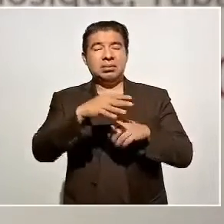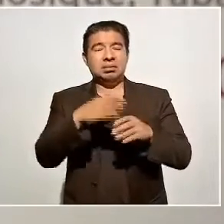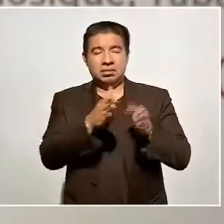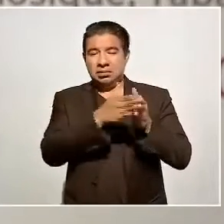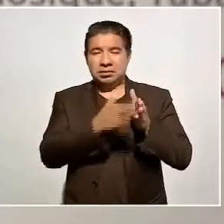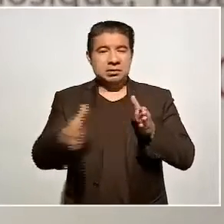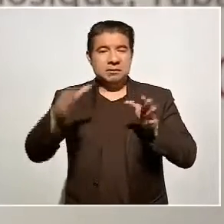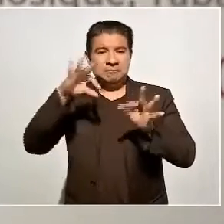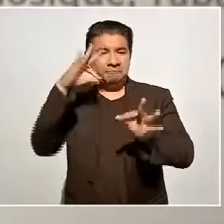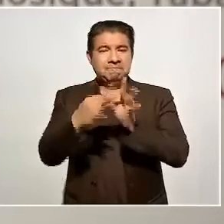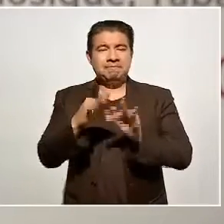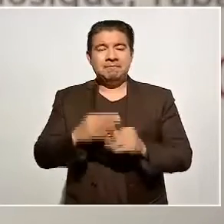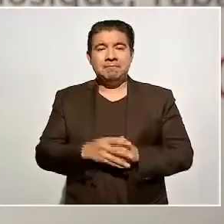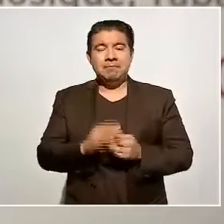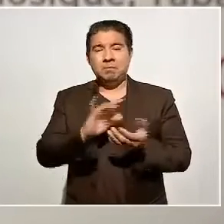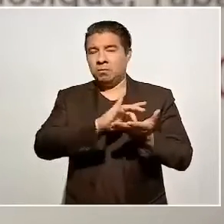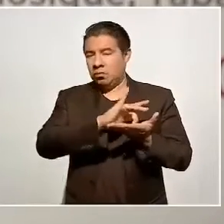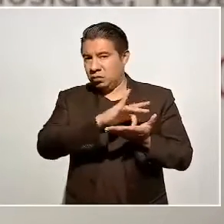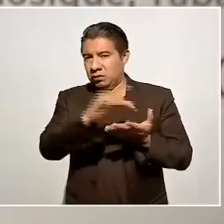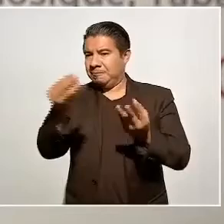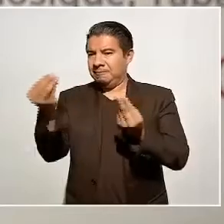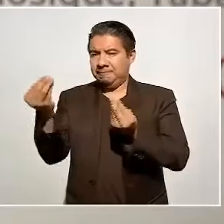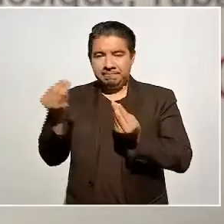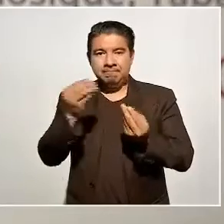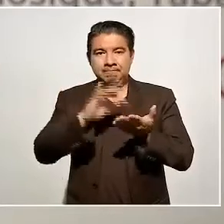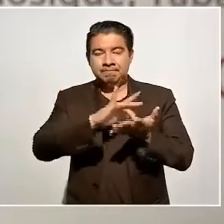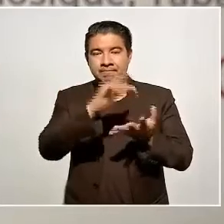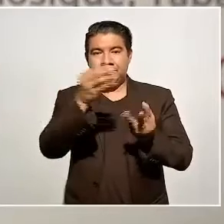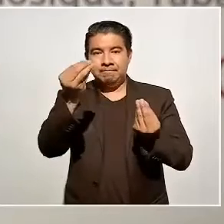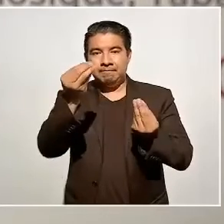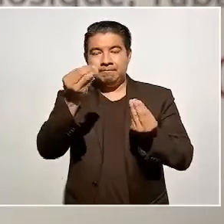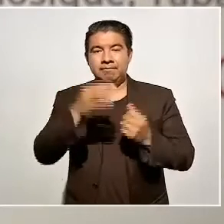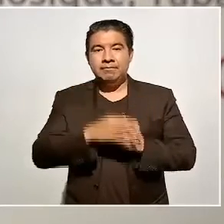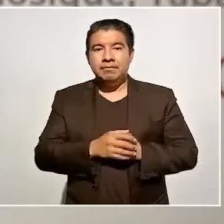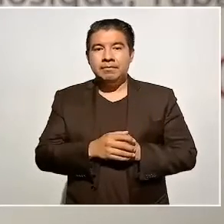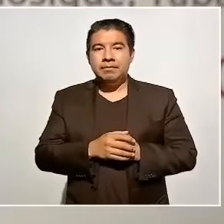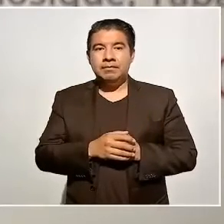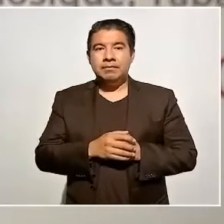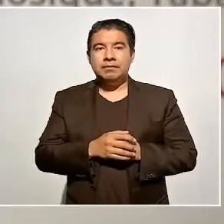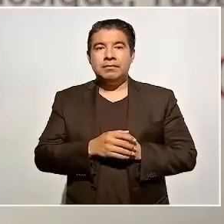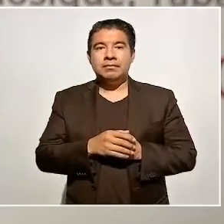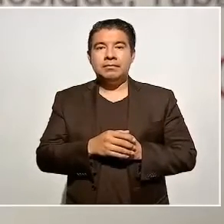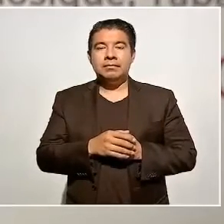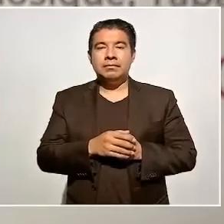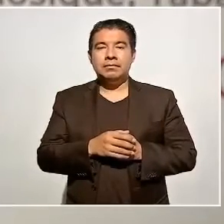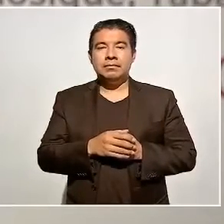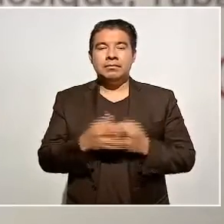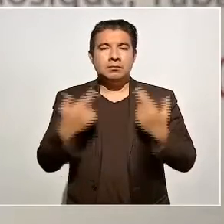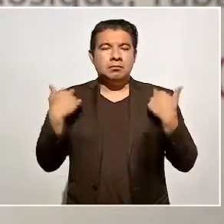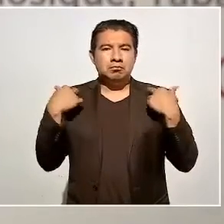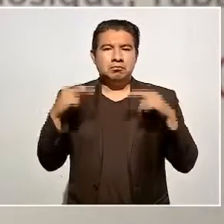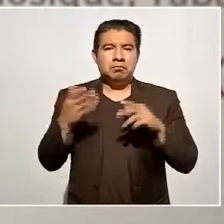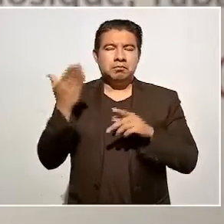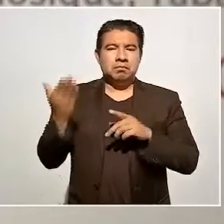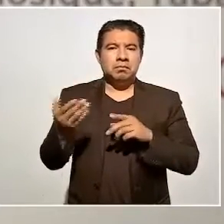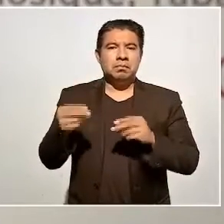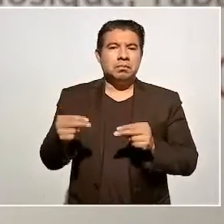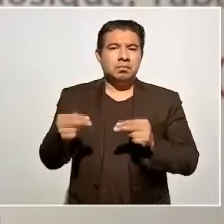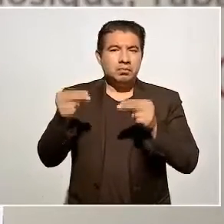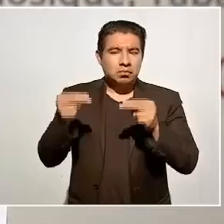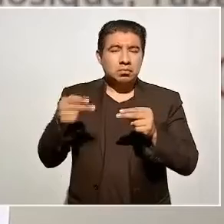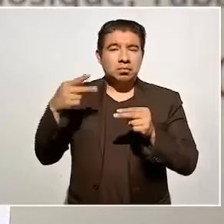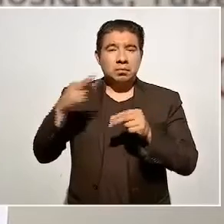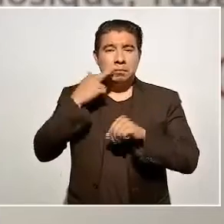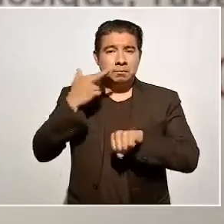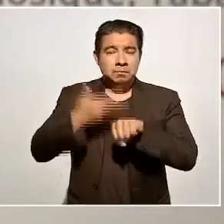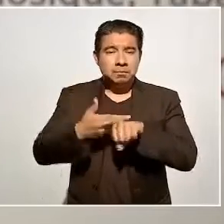Muchas gracias de nuevo a los representantes de Motangil, a